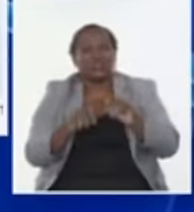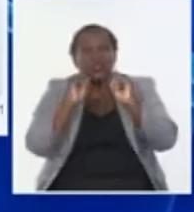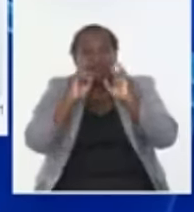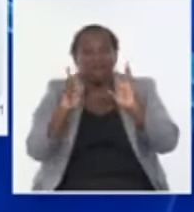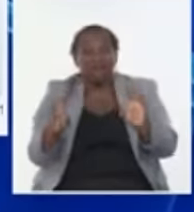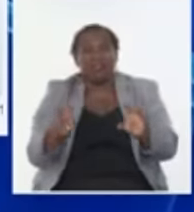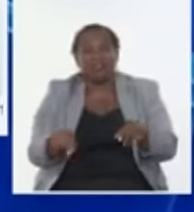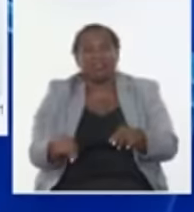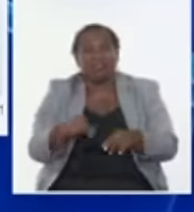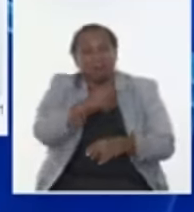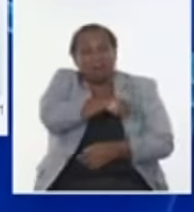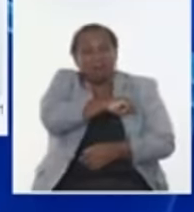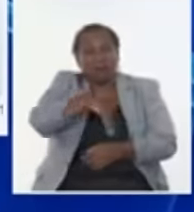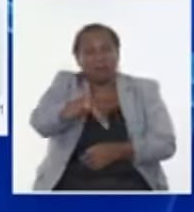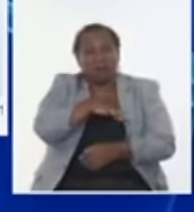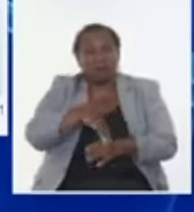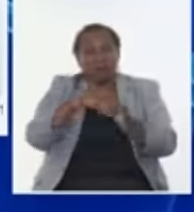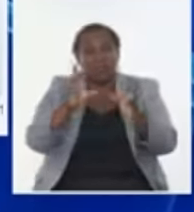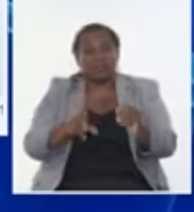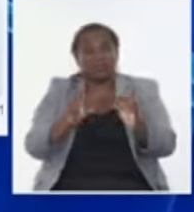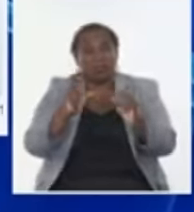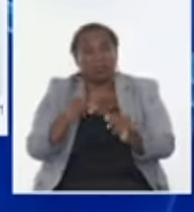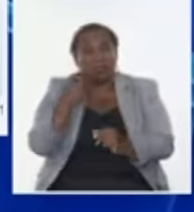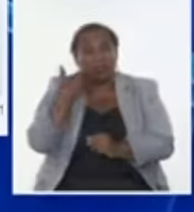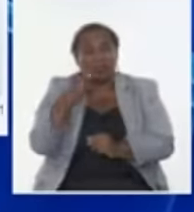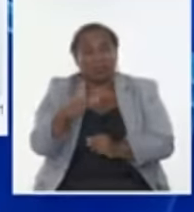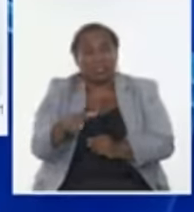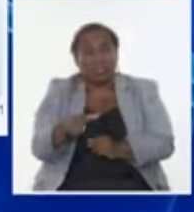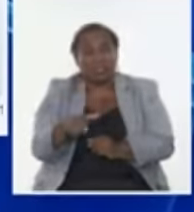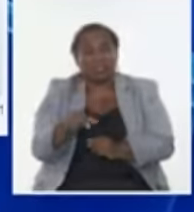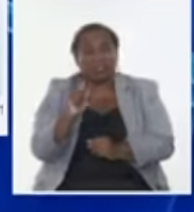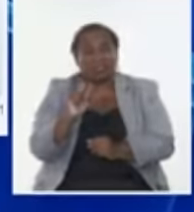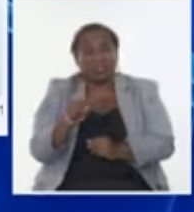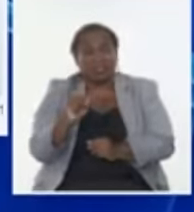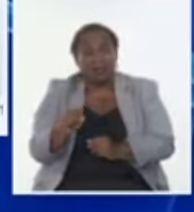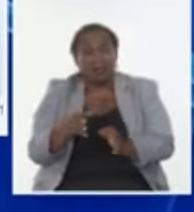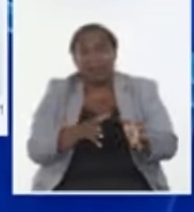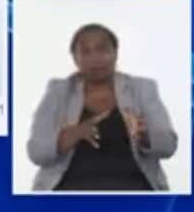con los resultados obtenidos que son necesarios para transitar por ese camino,